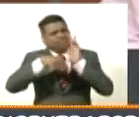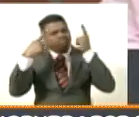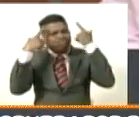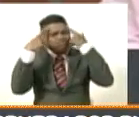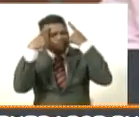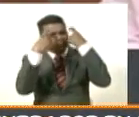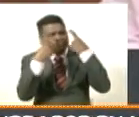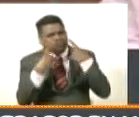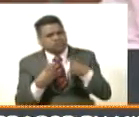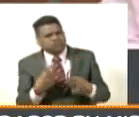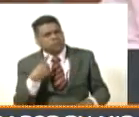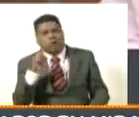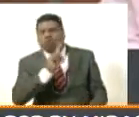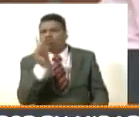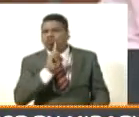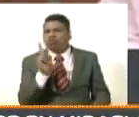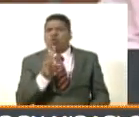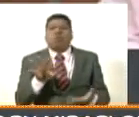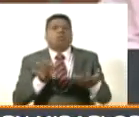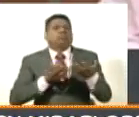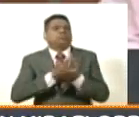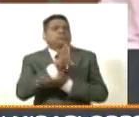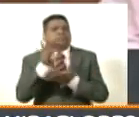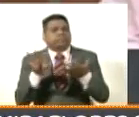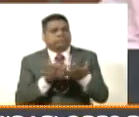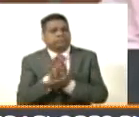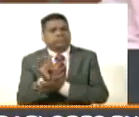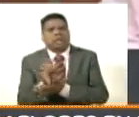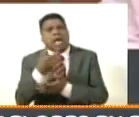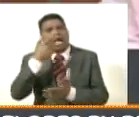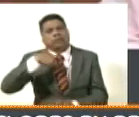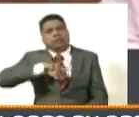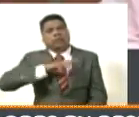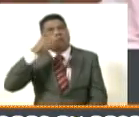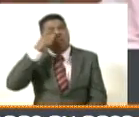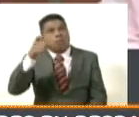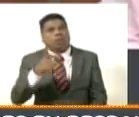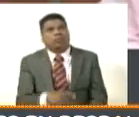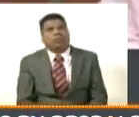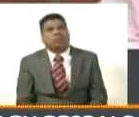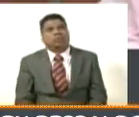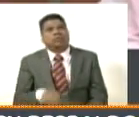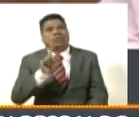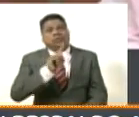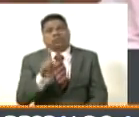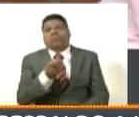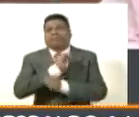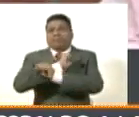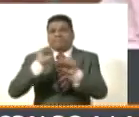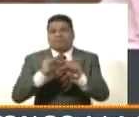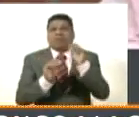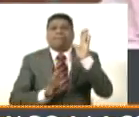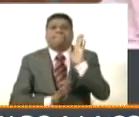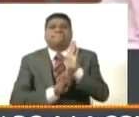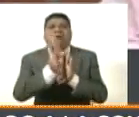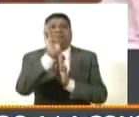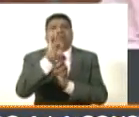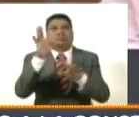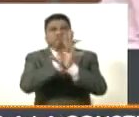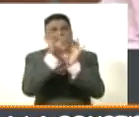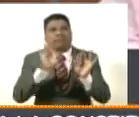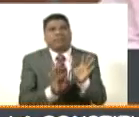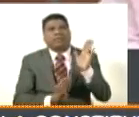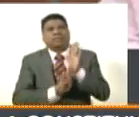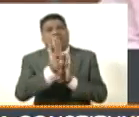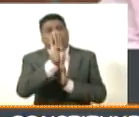a la reflexión, a no seguirle causando daño a nuestro pueblo y a no seguir impidiendo el avance que en materia de